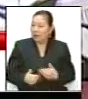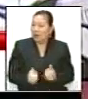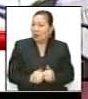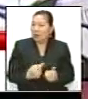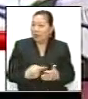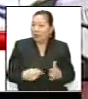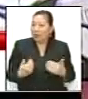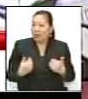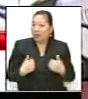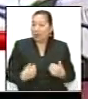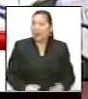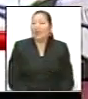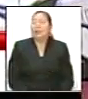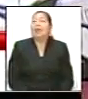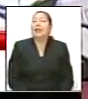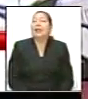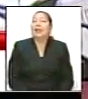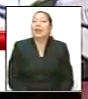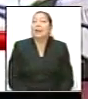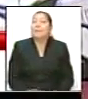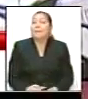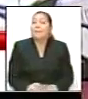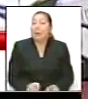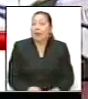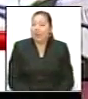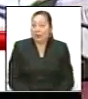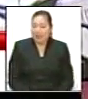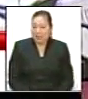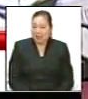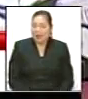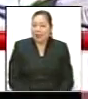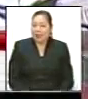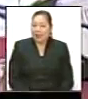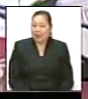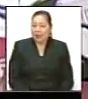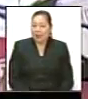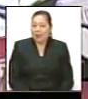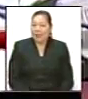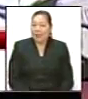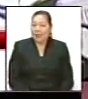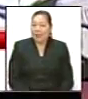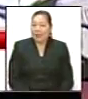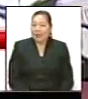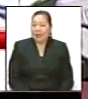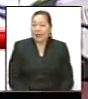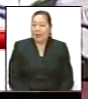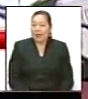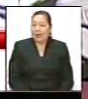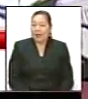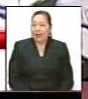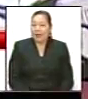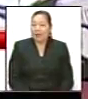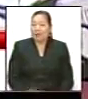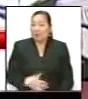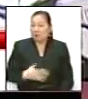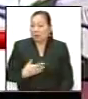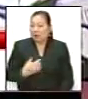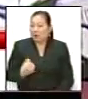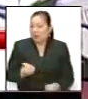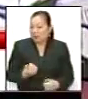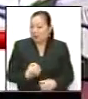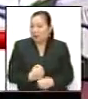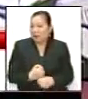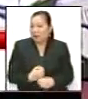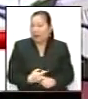que ya tiene. Pero sobre todo, señor presidente, por su intermedio, es que se puedan acelerar las